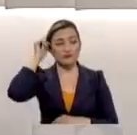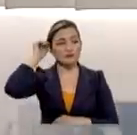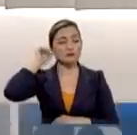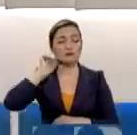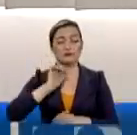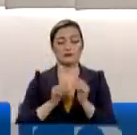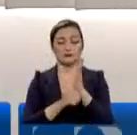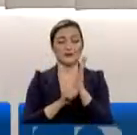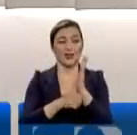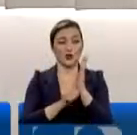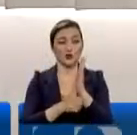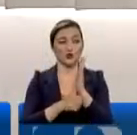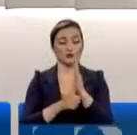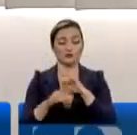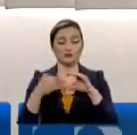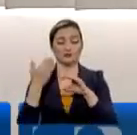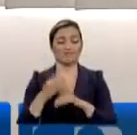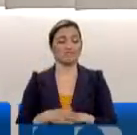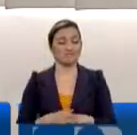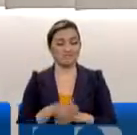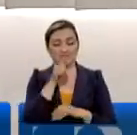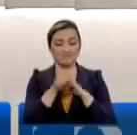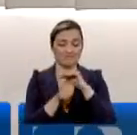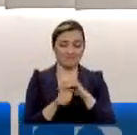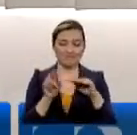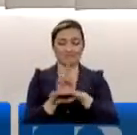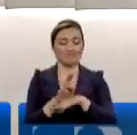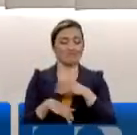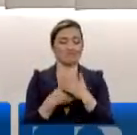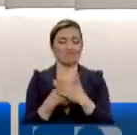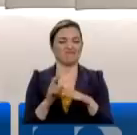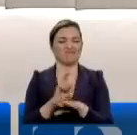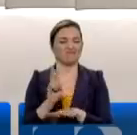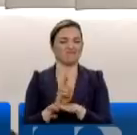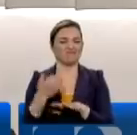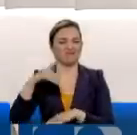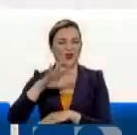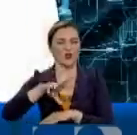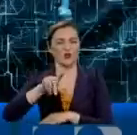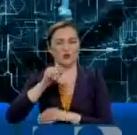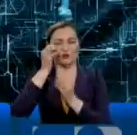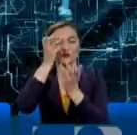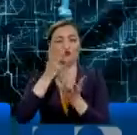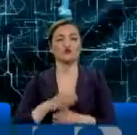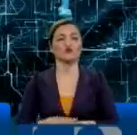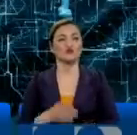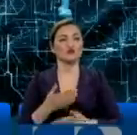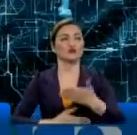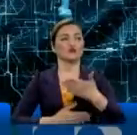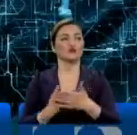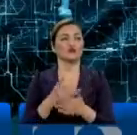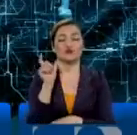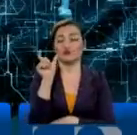sus credenciales de correo electrónico, que también es un medio muy utilizado para seguir robando información. Y es que un documento o